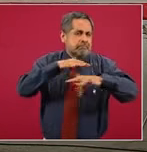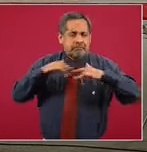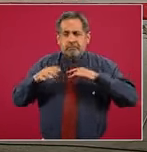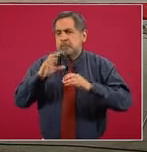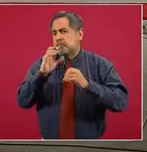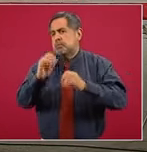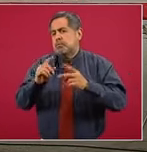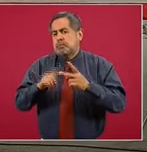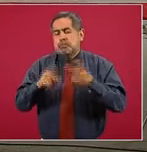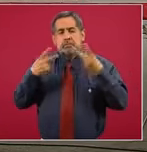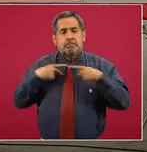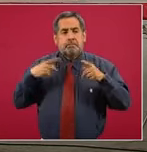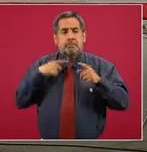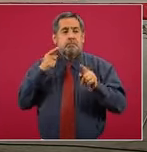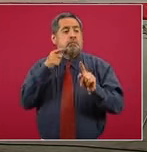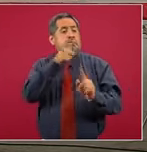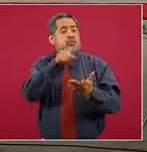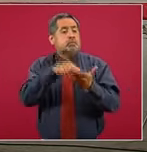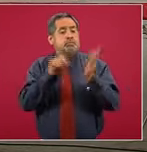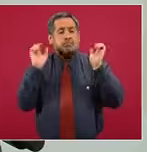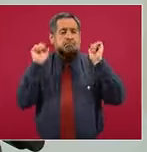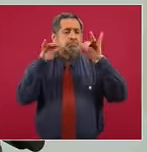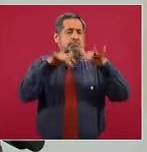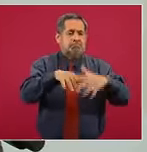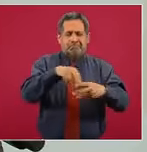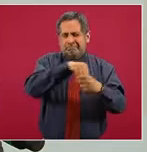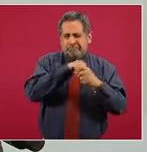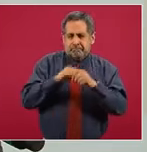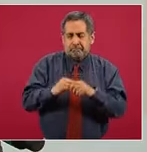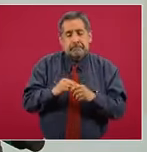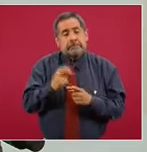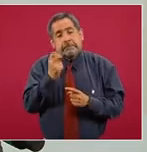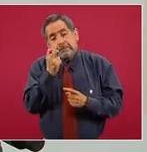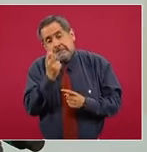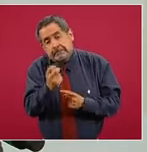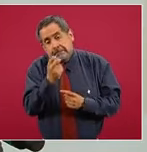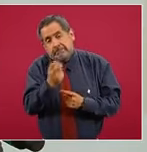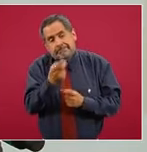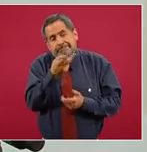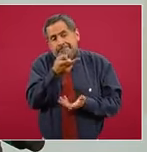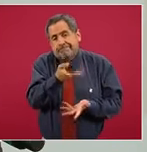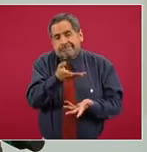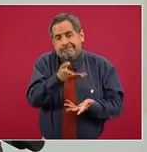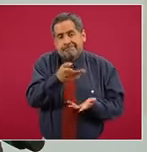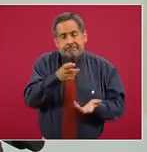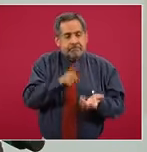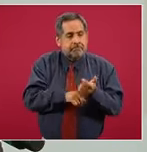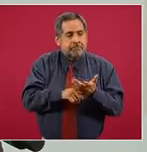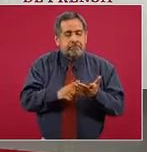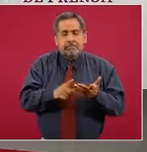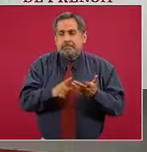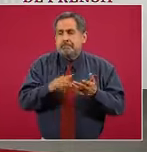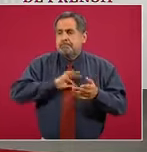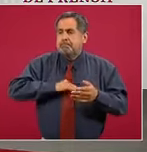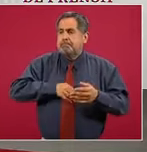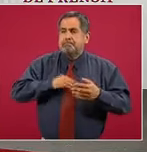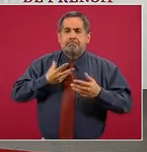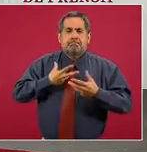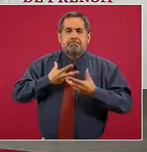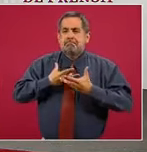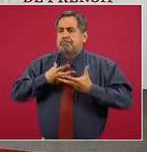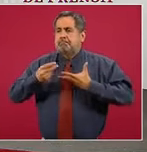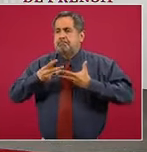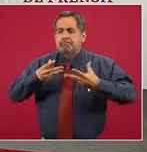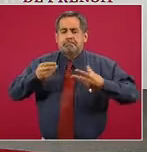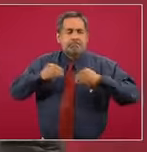aglomeración de personas en un solo lugar, son la mejor forma de